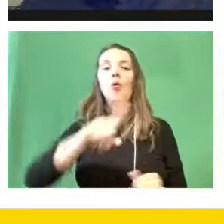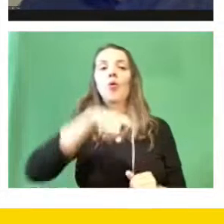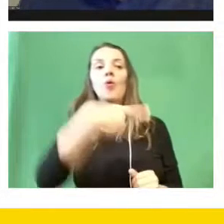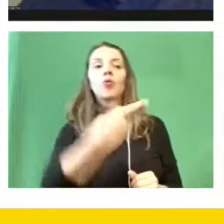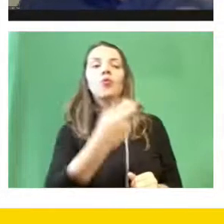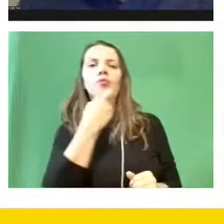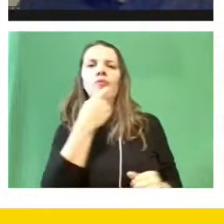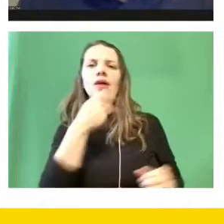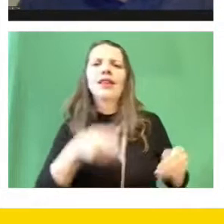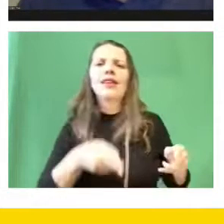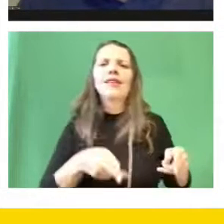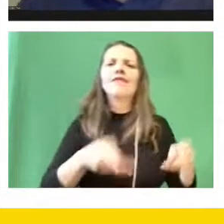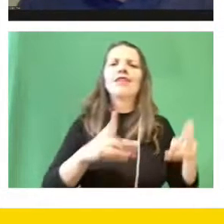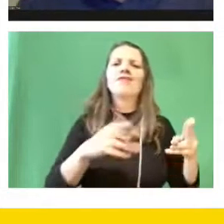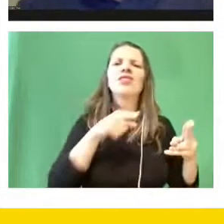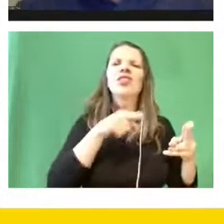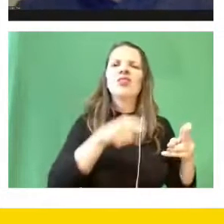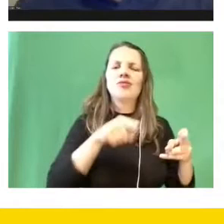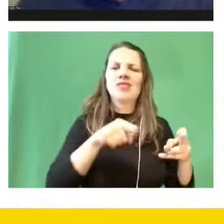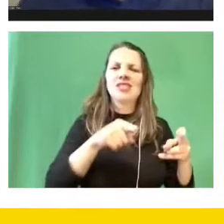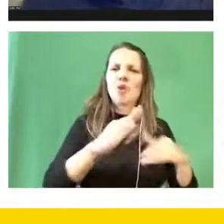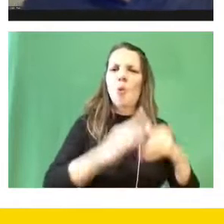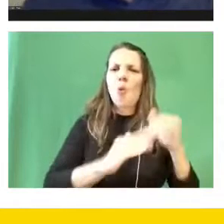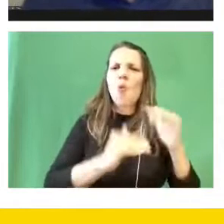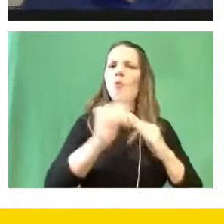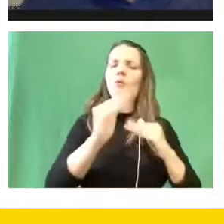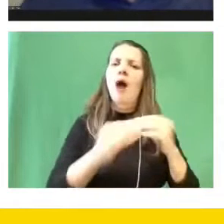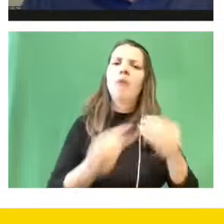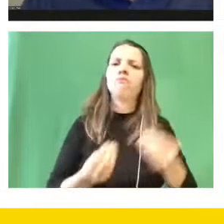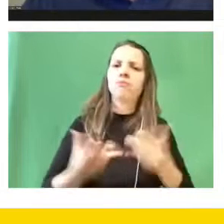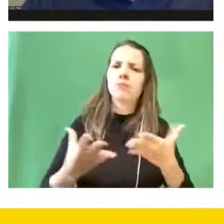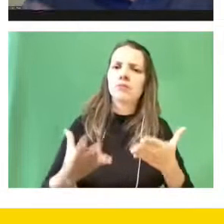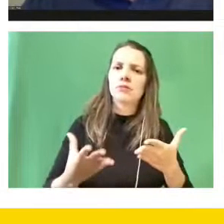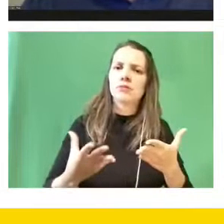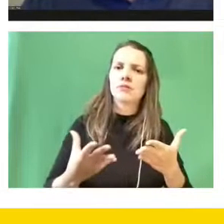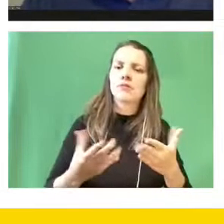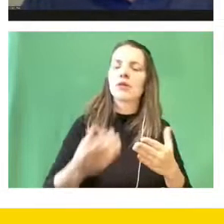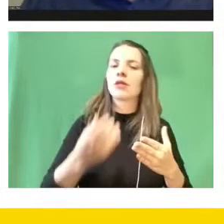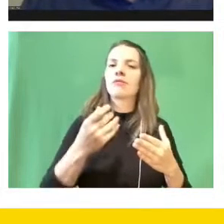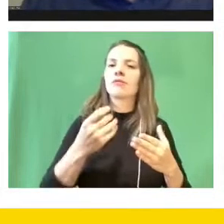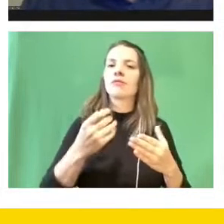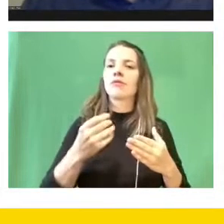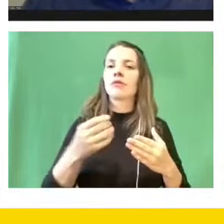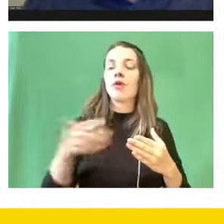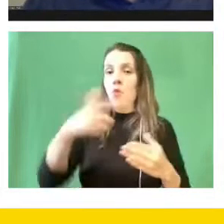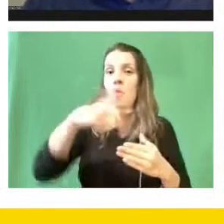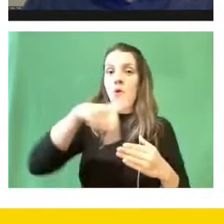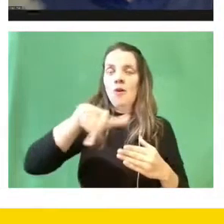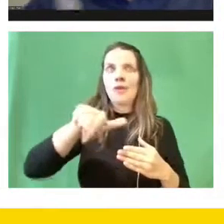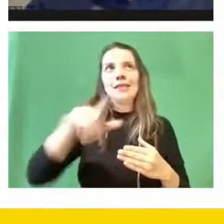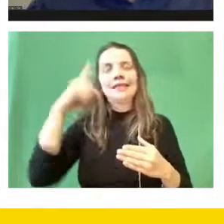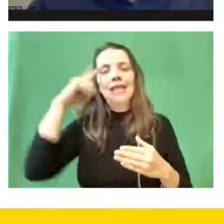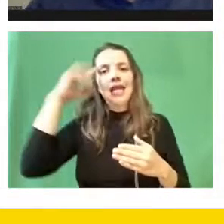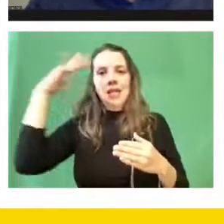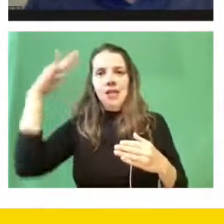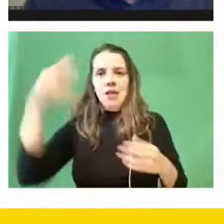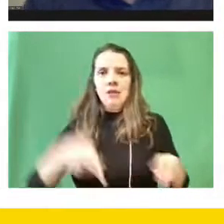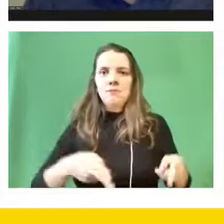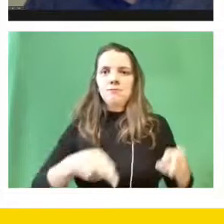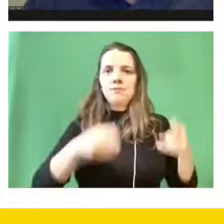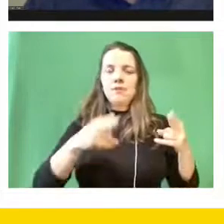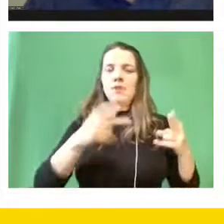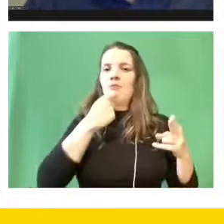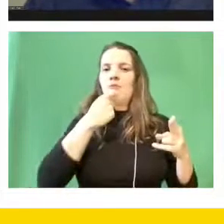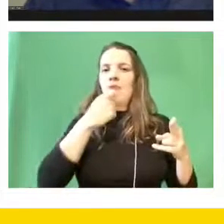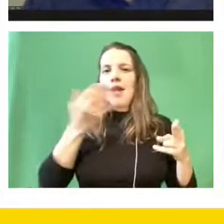son exactamente los edificios que ustedes imaginan, con la salvedad de que el legislador el año 2009, cuando puso